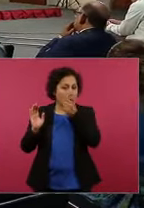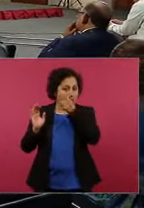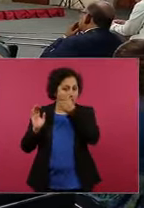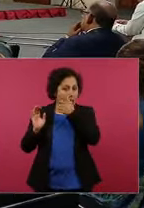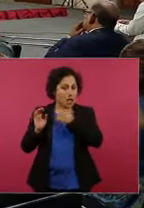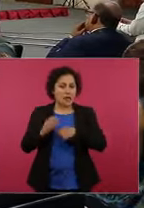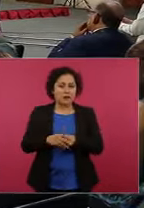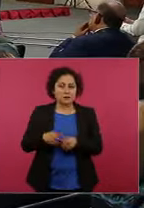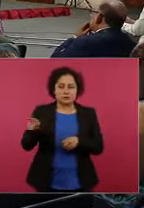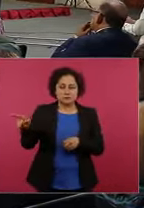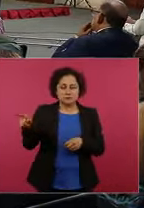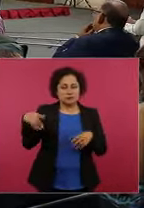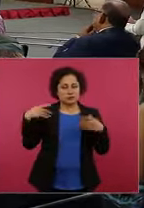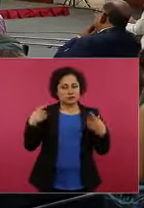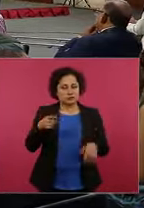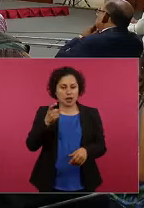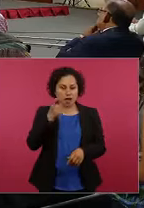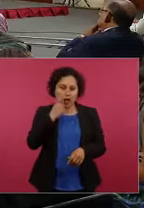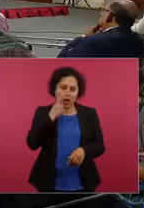muy audaces.